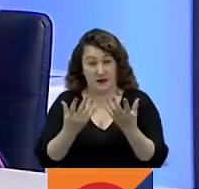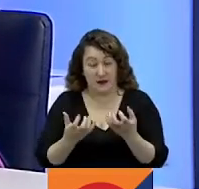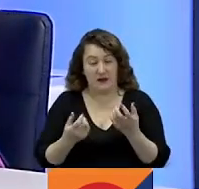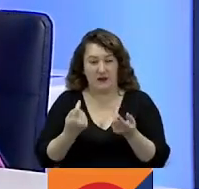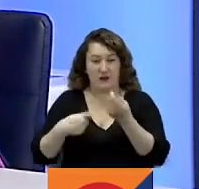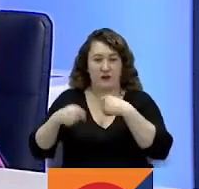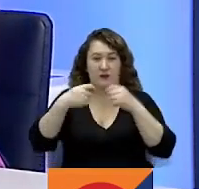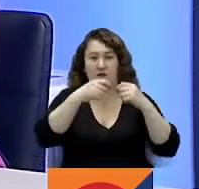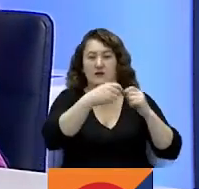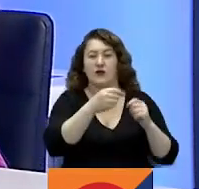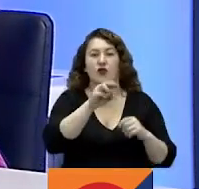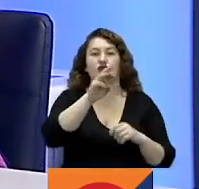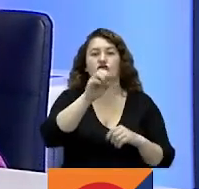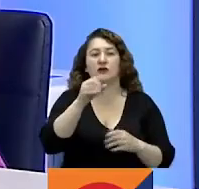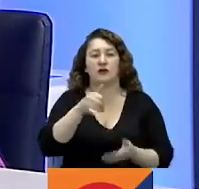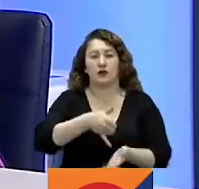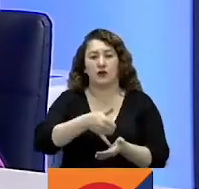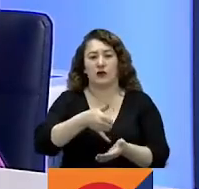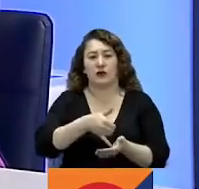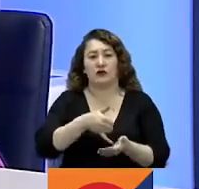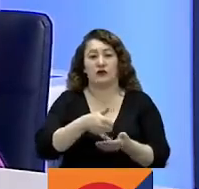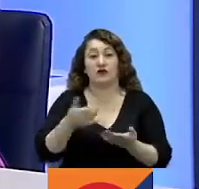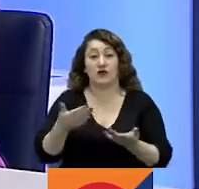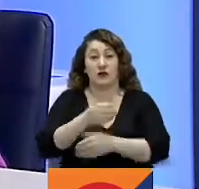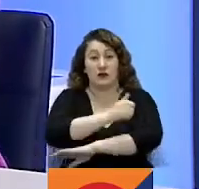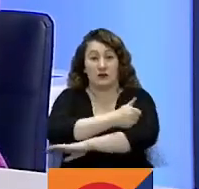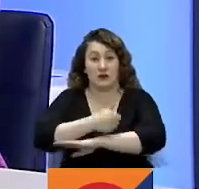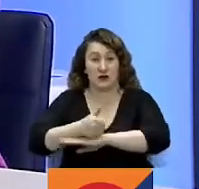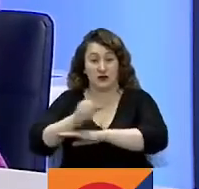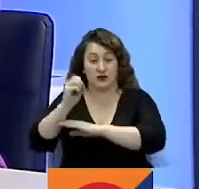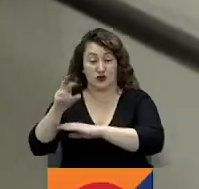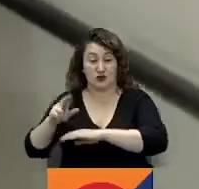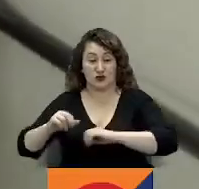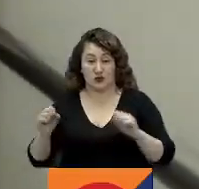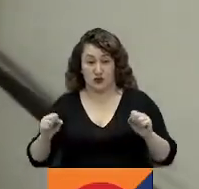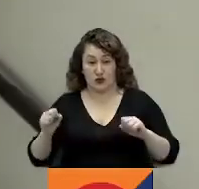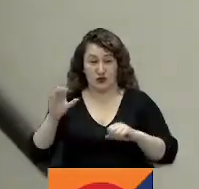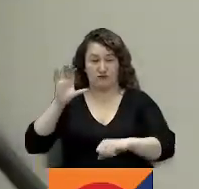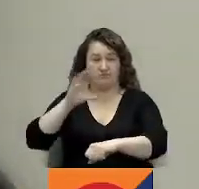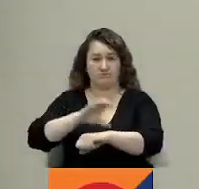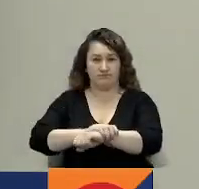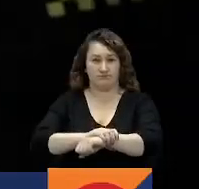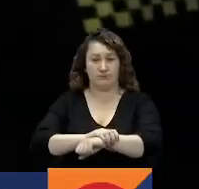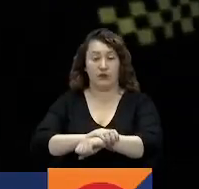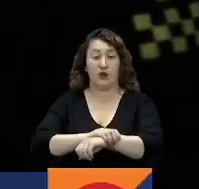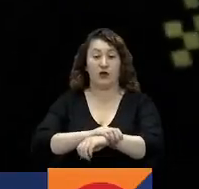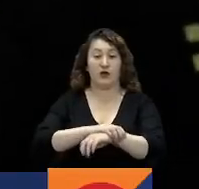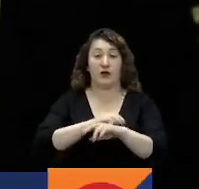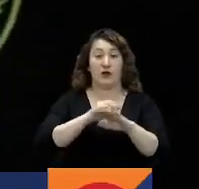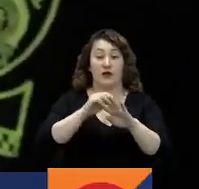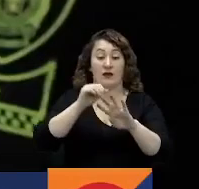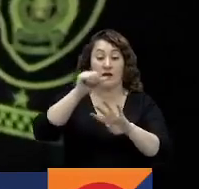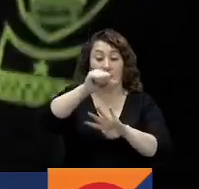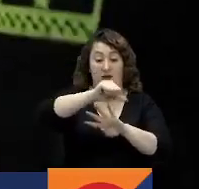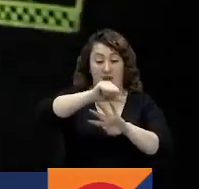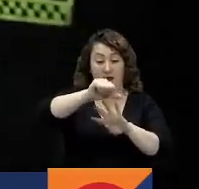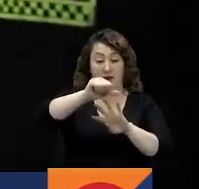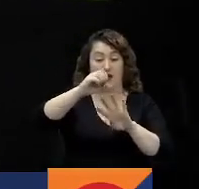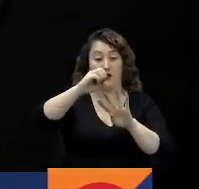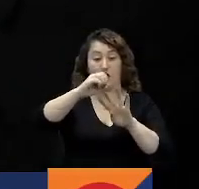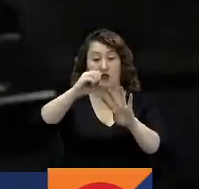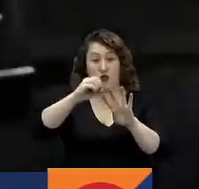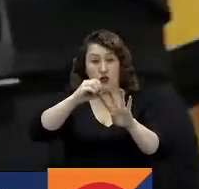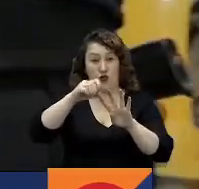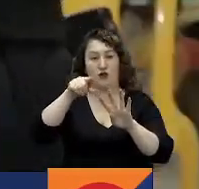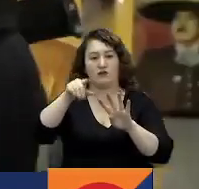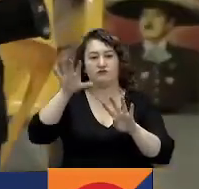80 botellas de licor adulterado en un bar del sur de Bogotá fueron capturados. Los 2 hombres y las 2 mujeres fueron sorprendidos durante